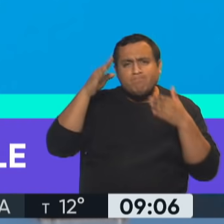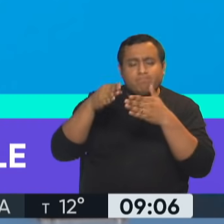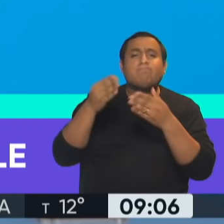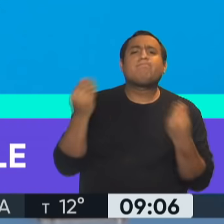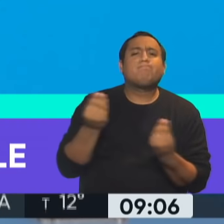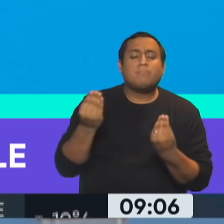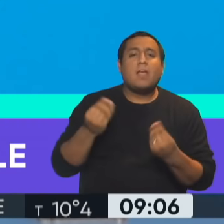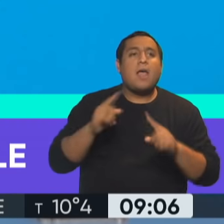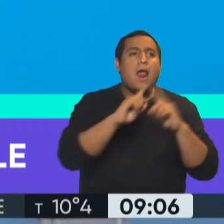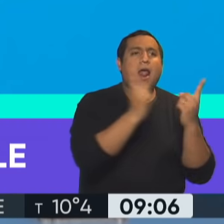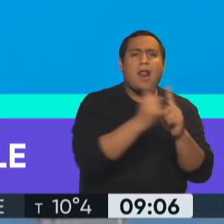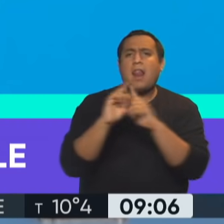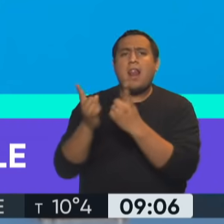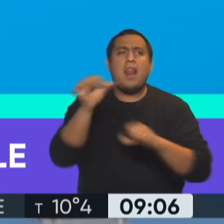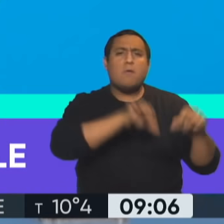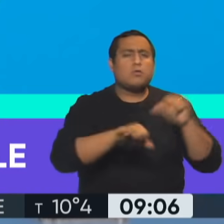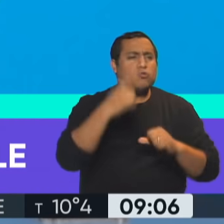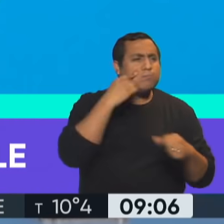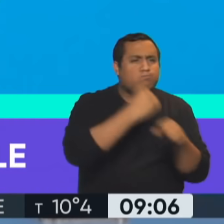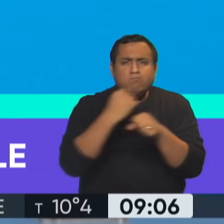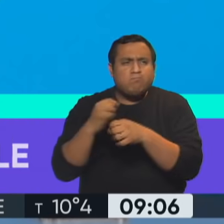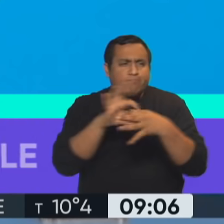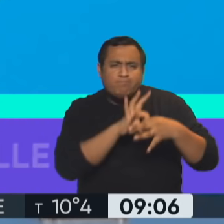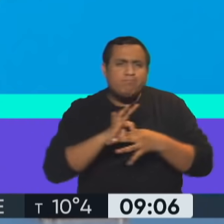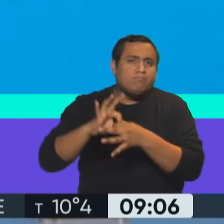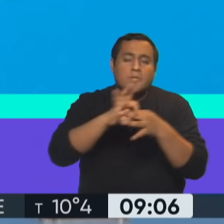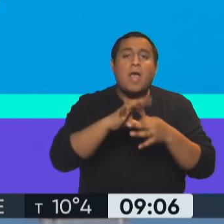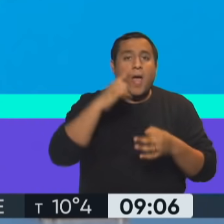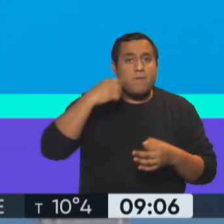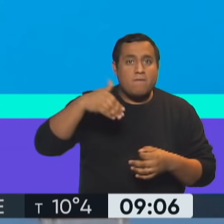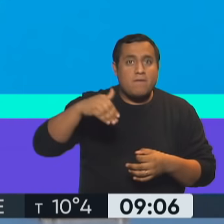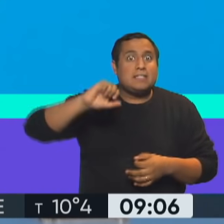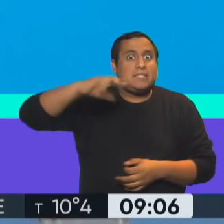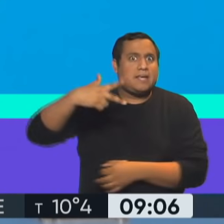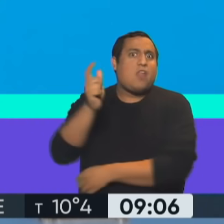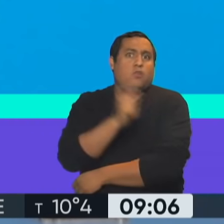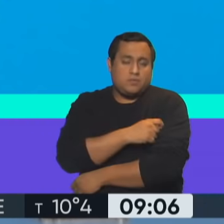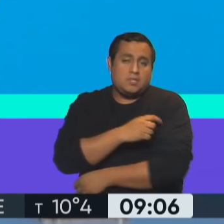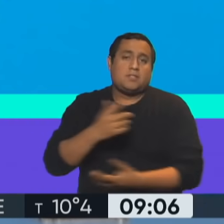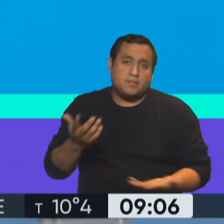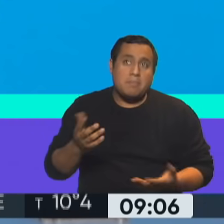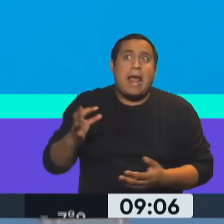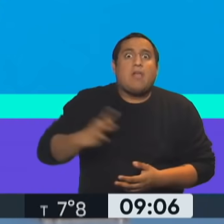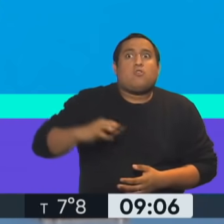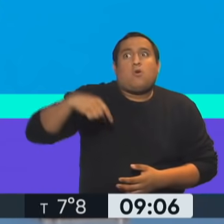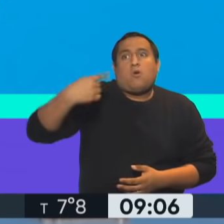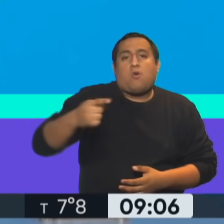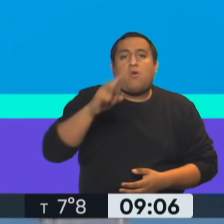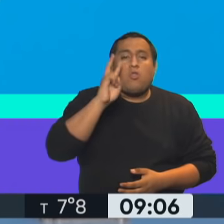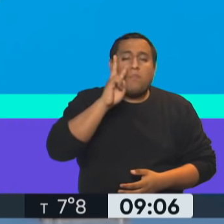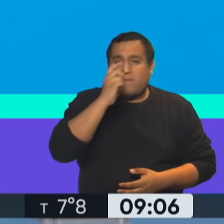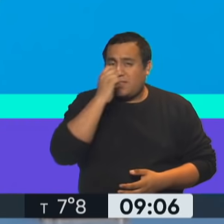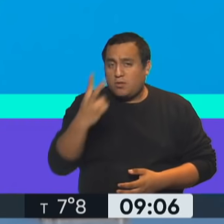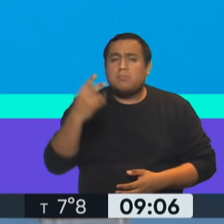la estrategia en función de la necesidad de refuerzos para contar con dosis durante el 2022. Tenemos el contrato